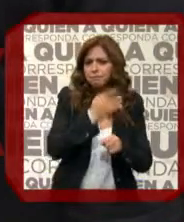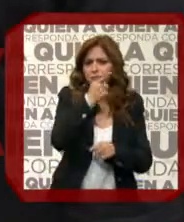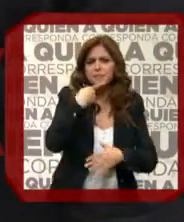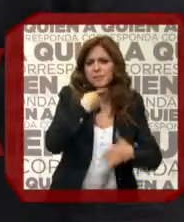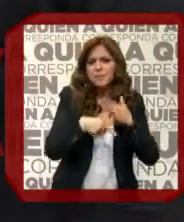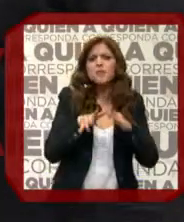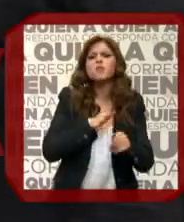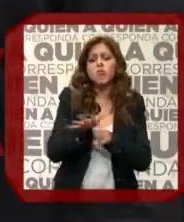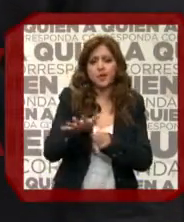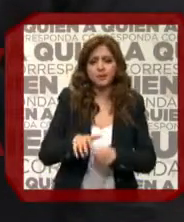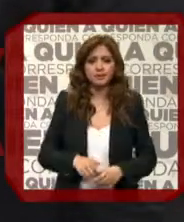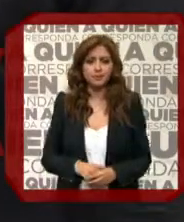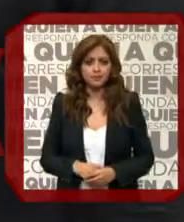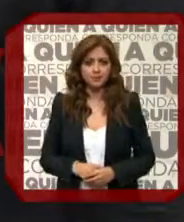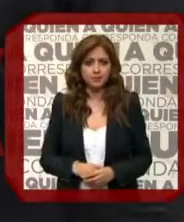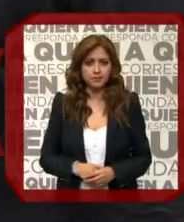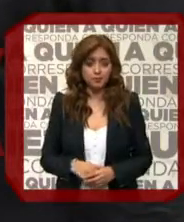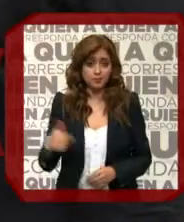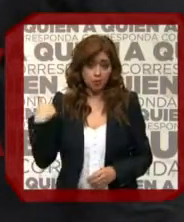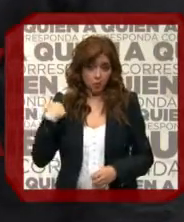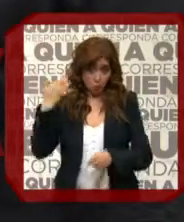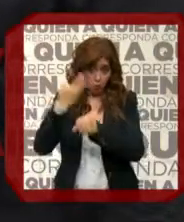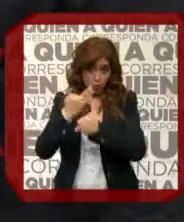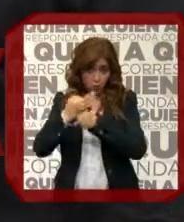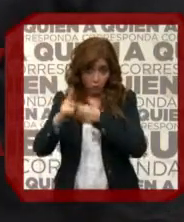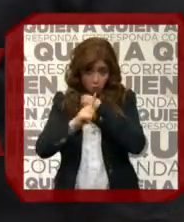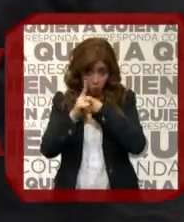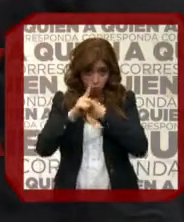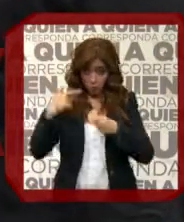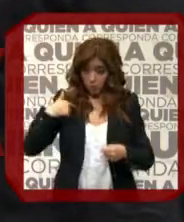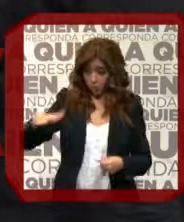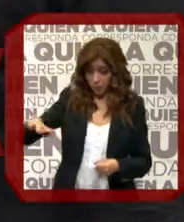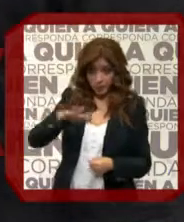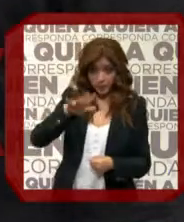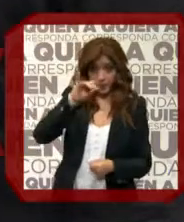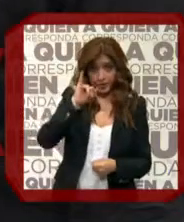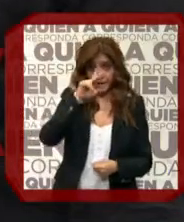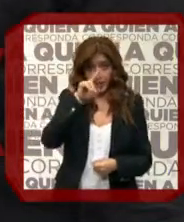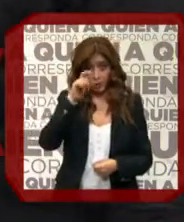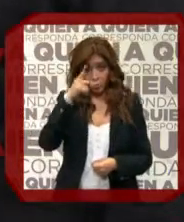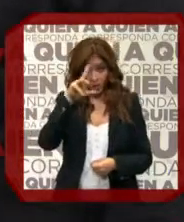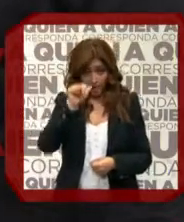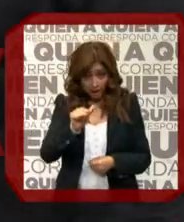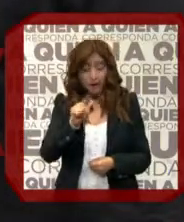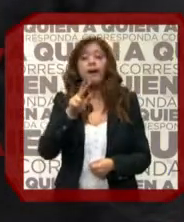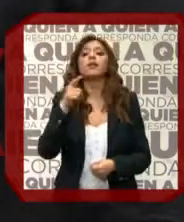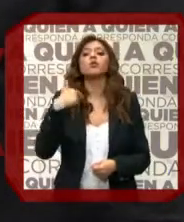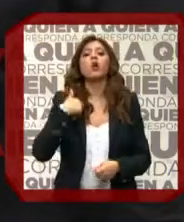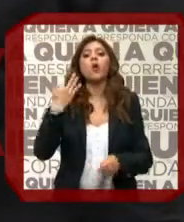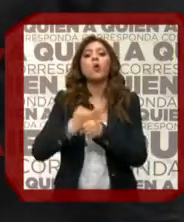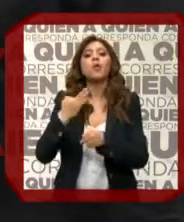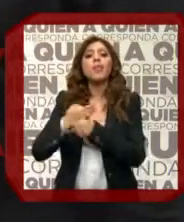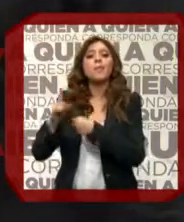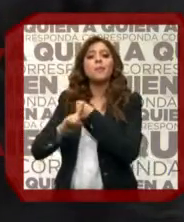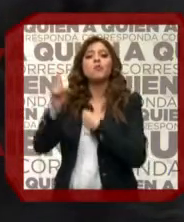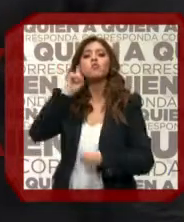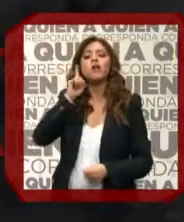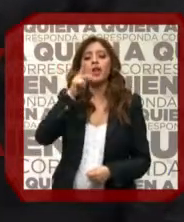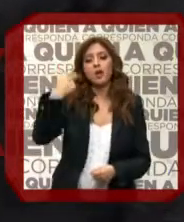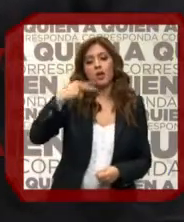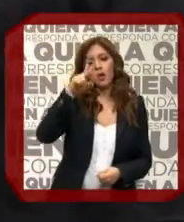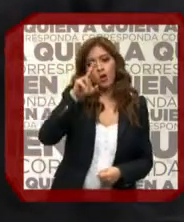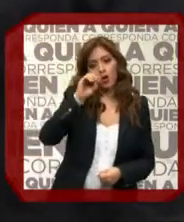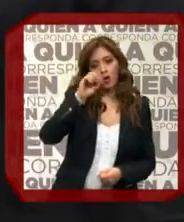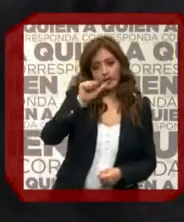Lo que pasa es que yo he tenido problemas. Yo compré en un predial irregular y tengo problemas con la señora Rosa